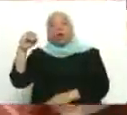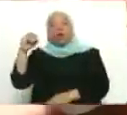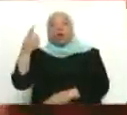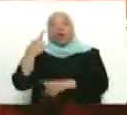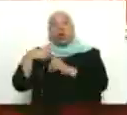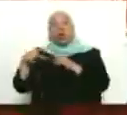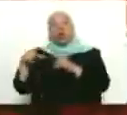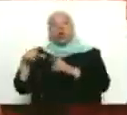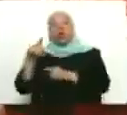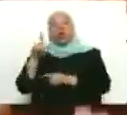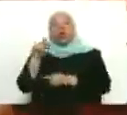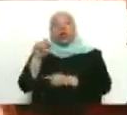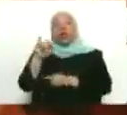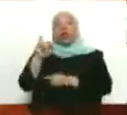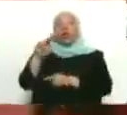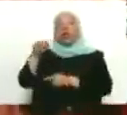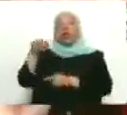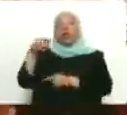Tinaquillo,